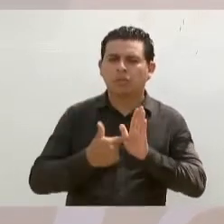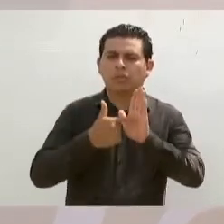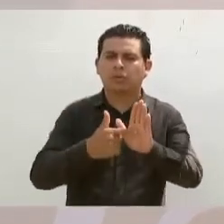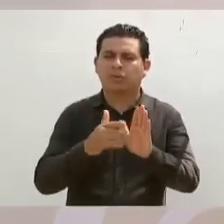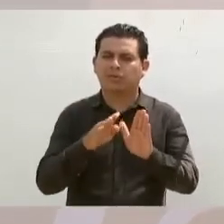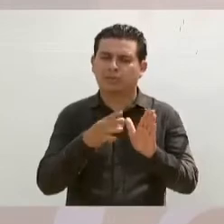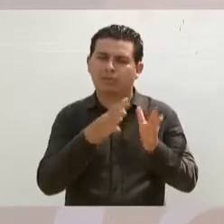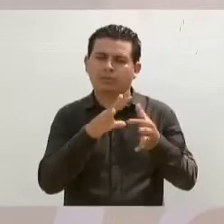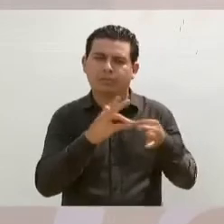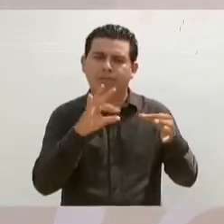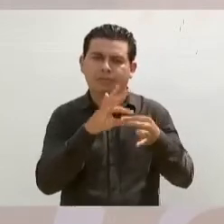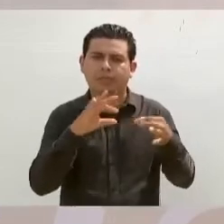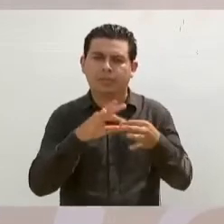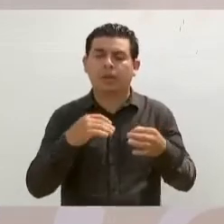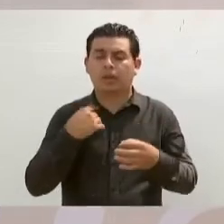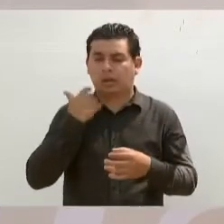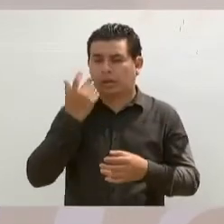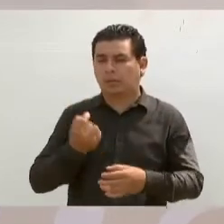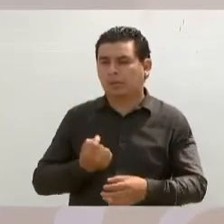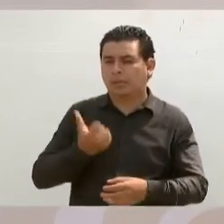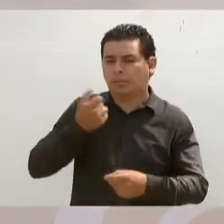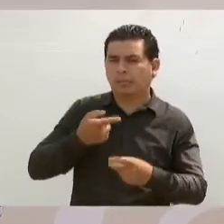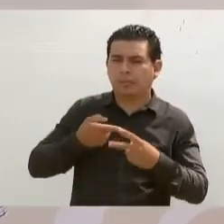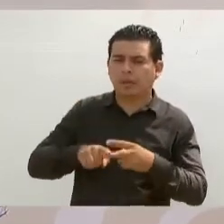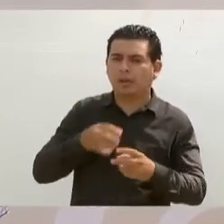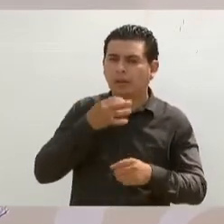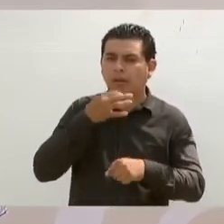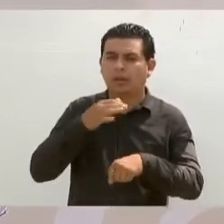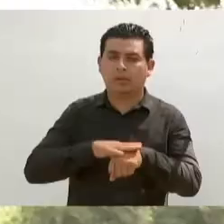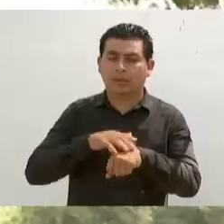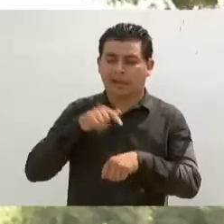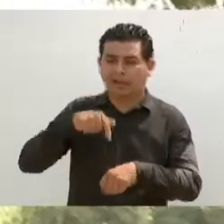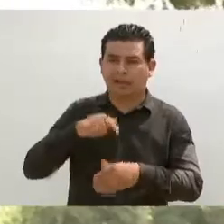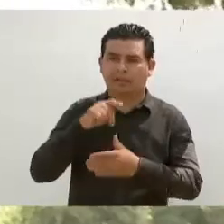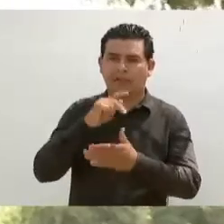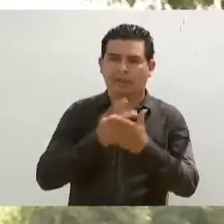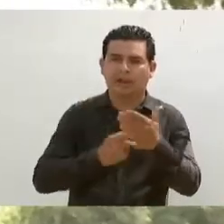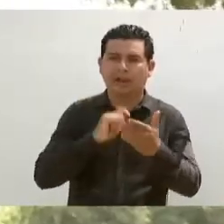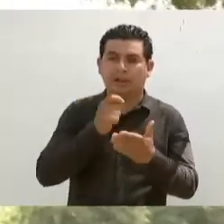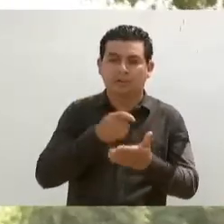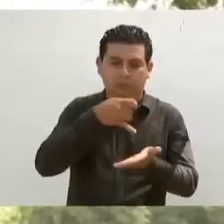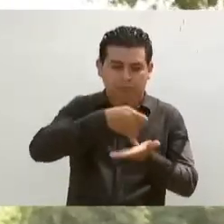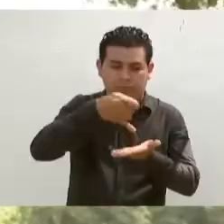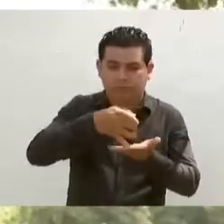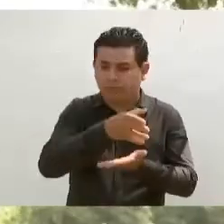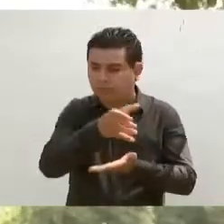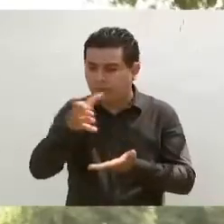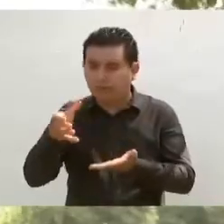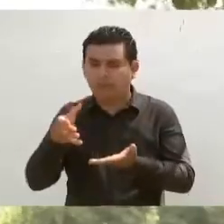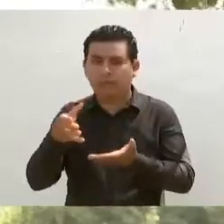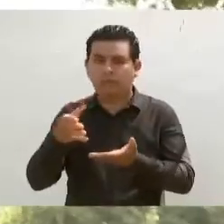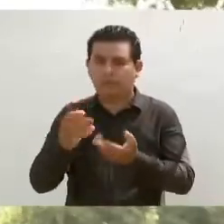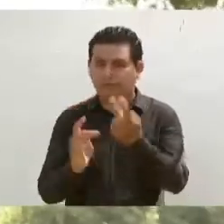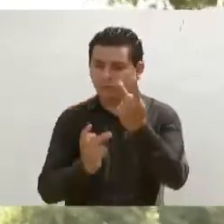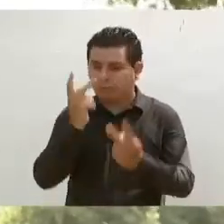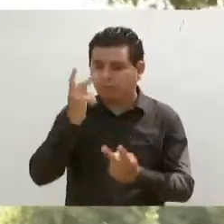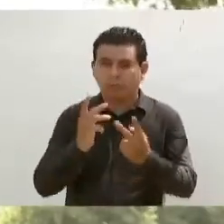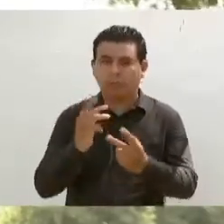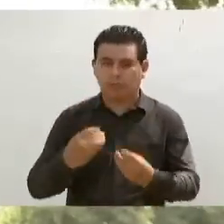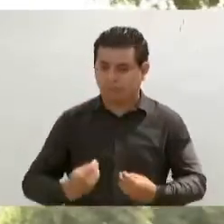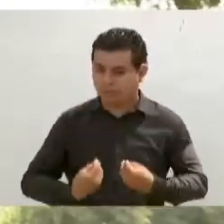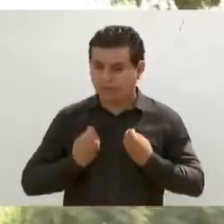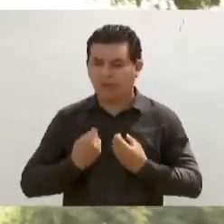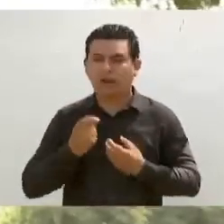Quisiéramos iniciar recordando que el programa Sembrando Vida está presente en 20 entidades de este